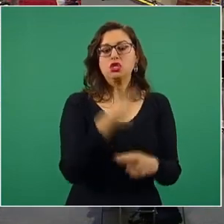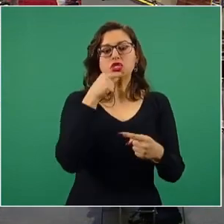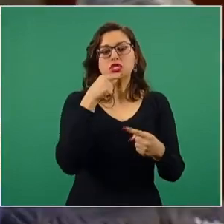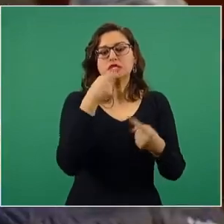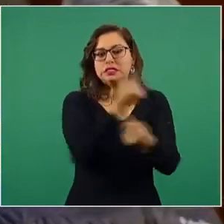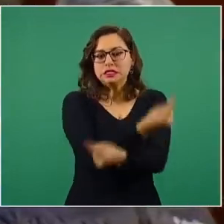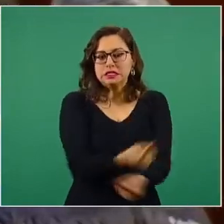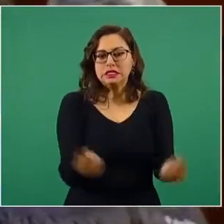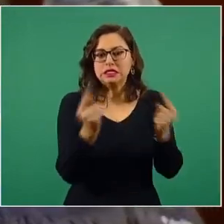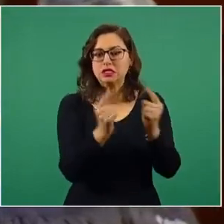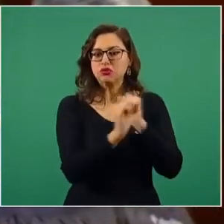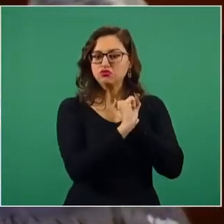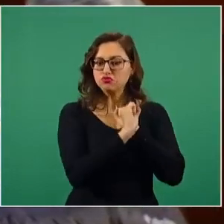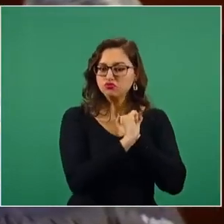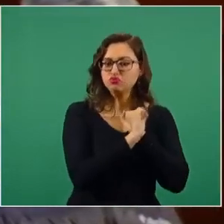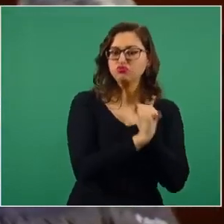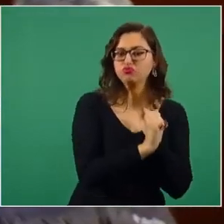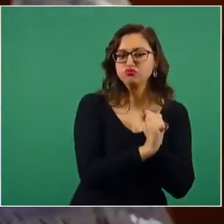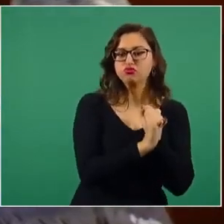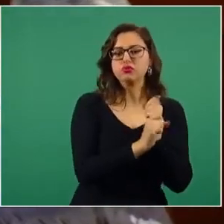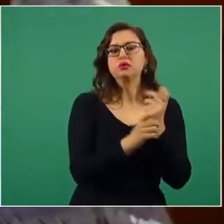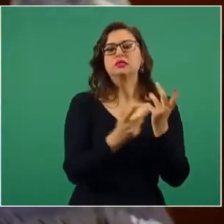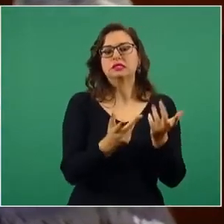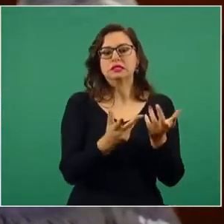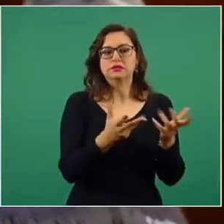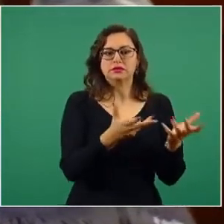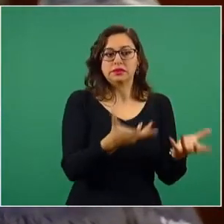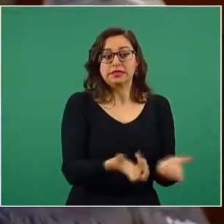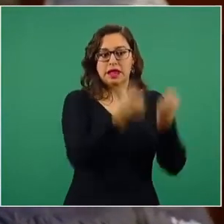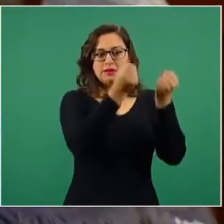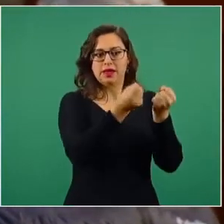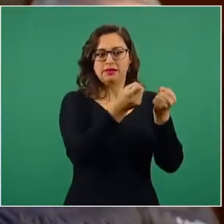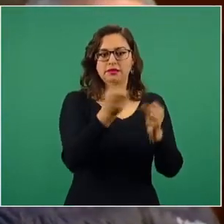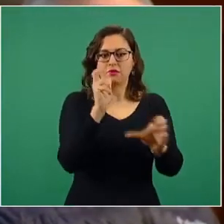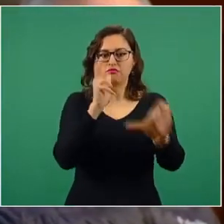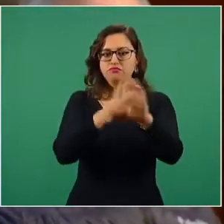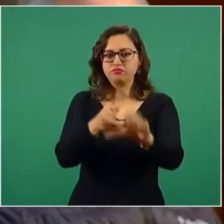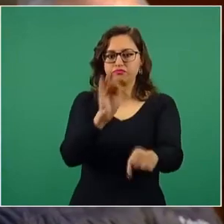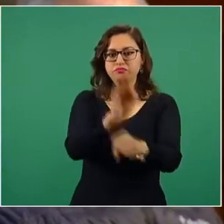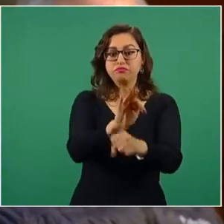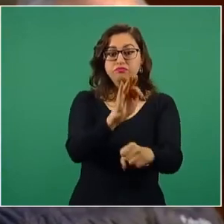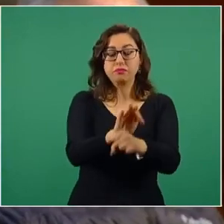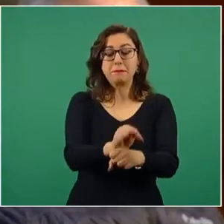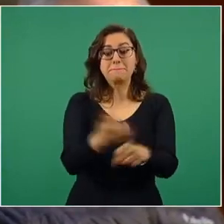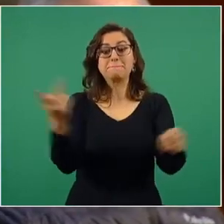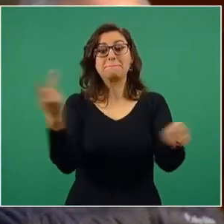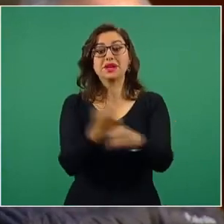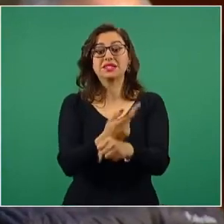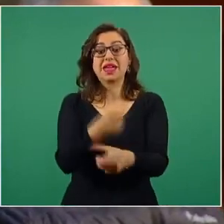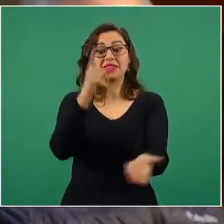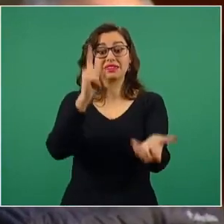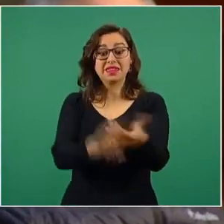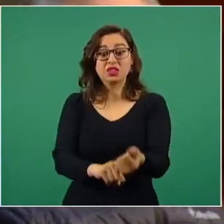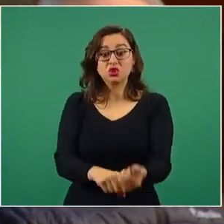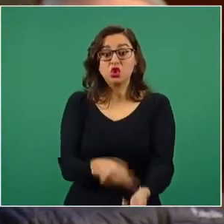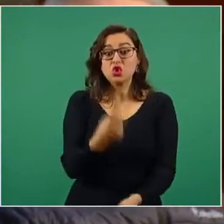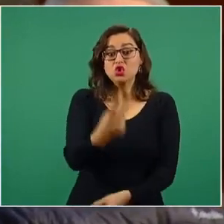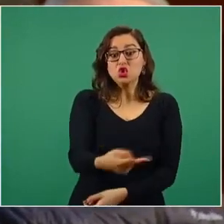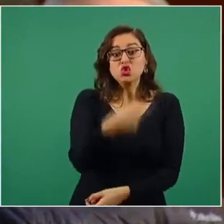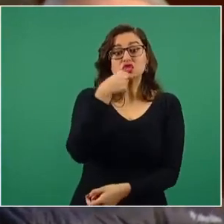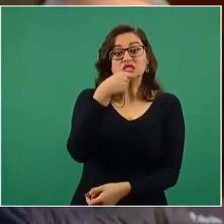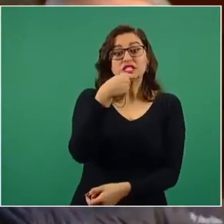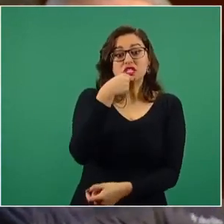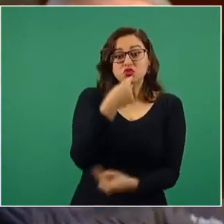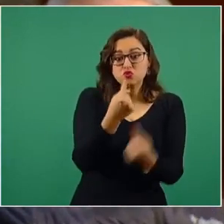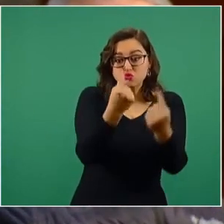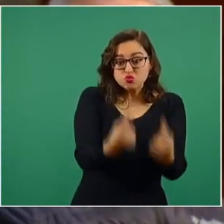sexualmente por otros dos adolescentes del mismo refugio. La presidenta de la Comisión Unidos contra